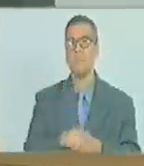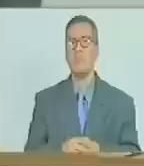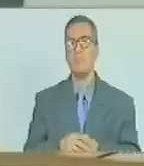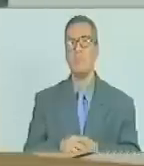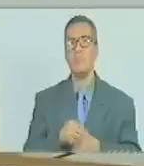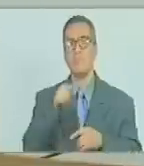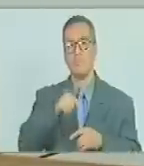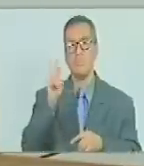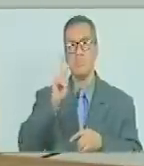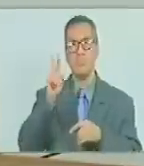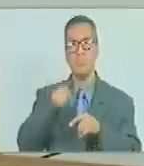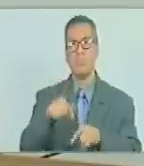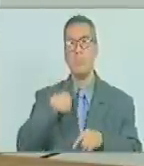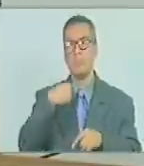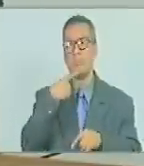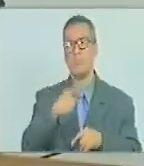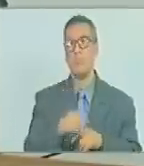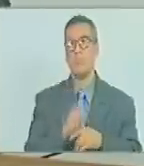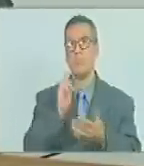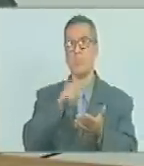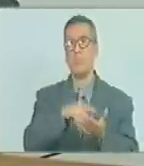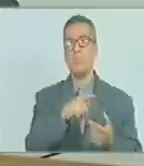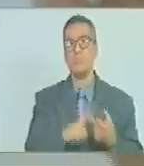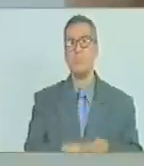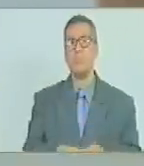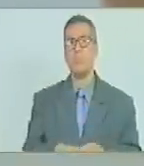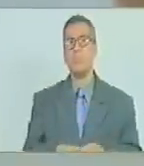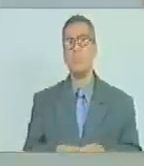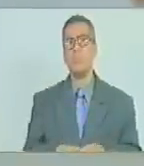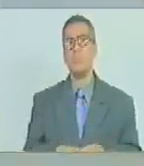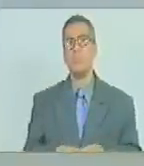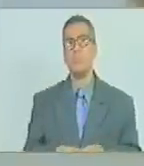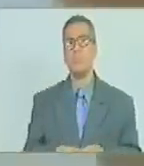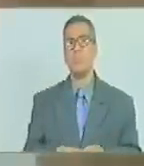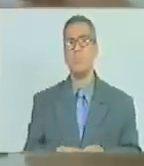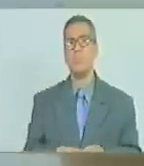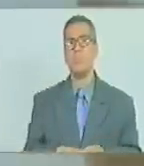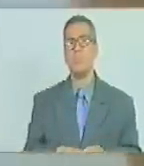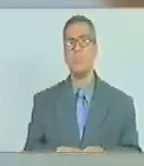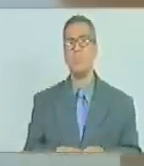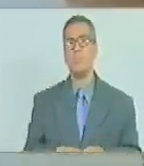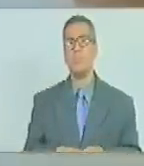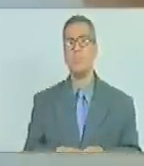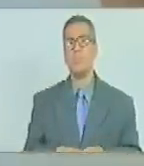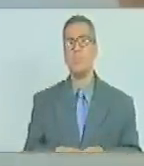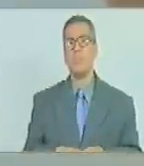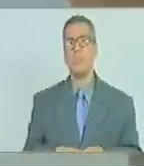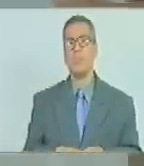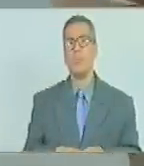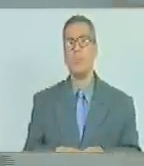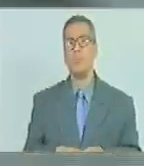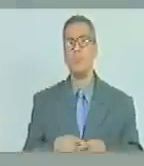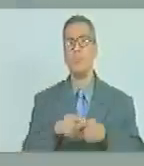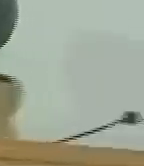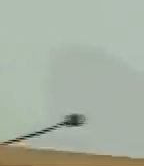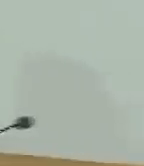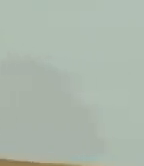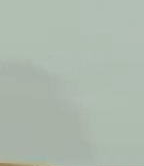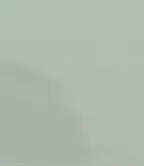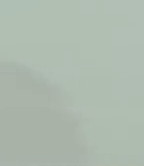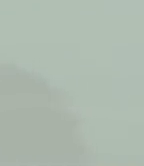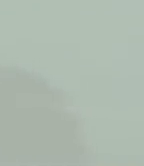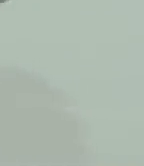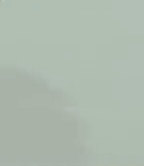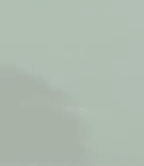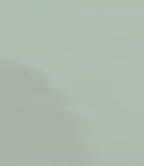20 Venezuela pidiendo invasión en un remitido. Es que es tal ejercicio de barbarie